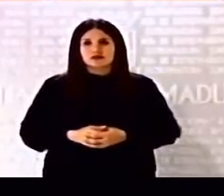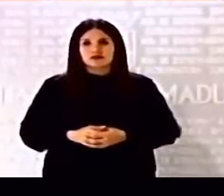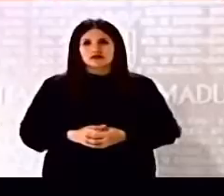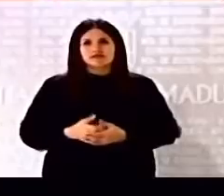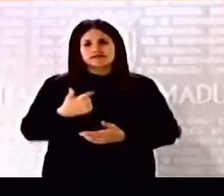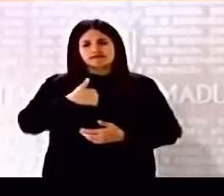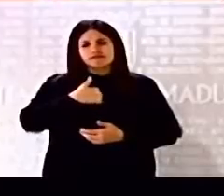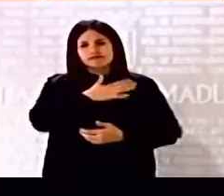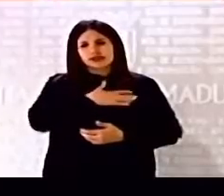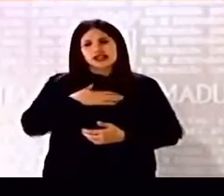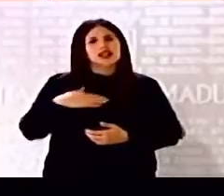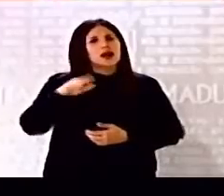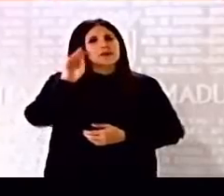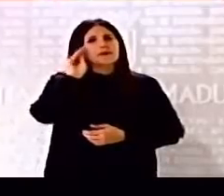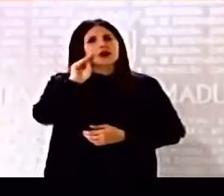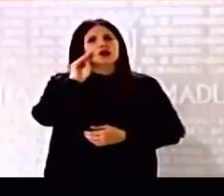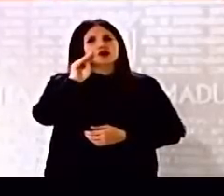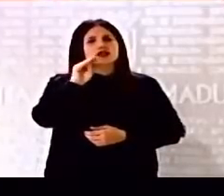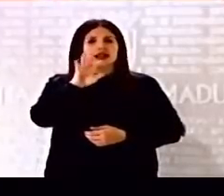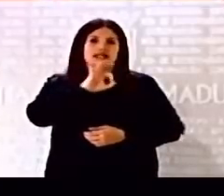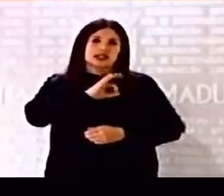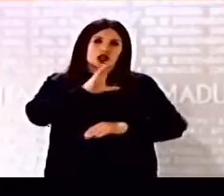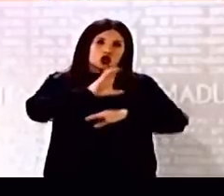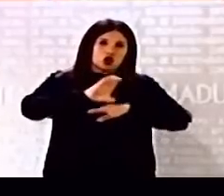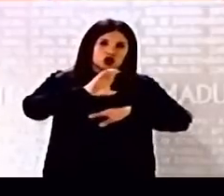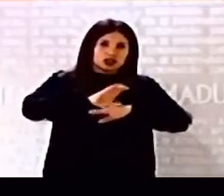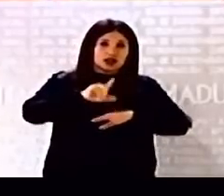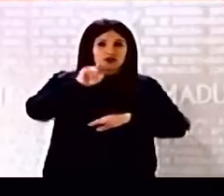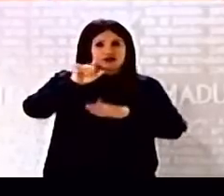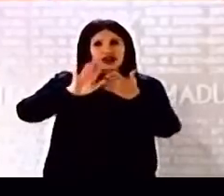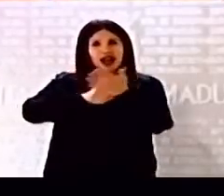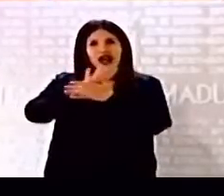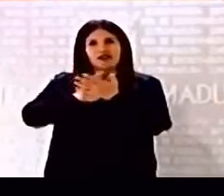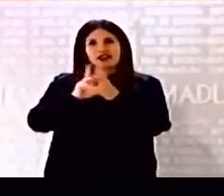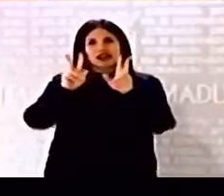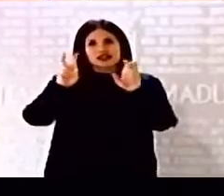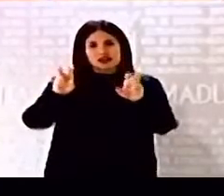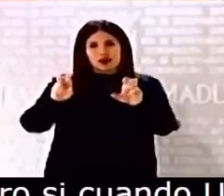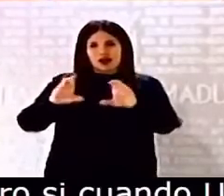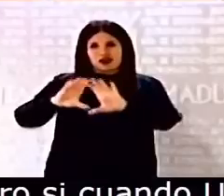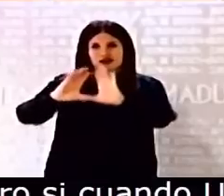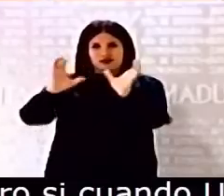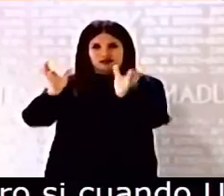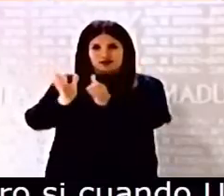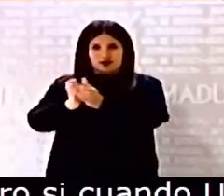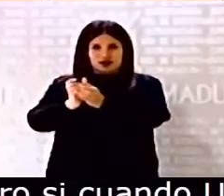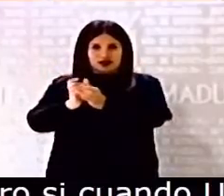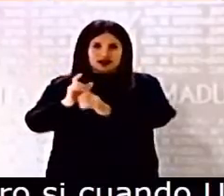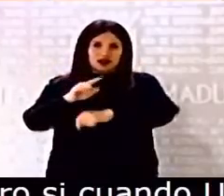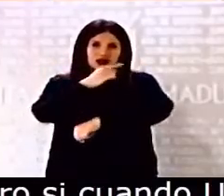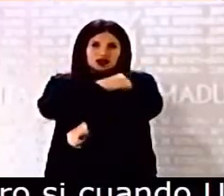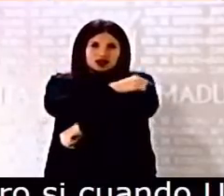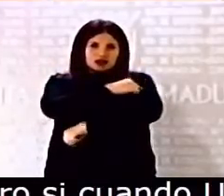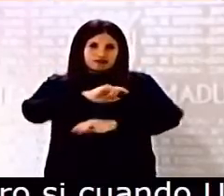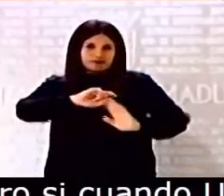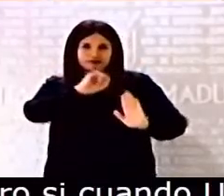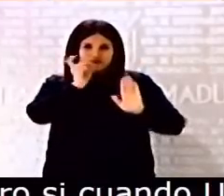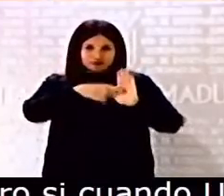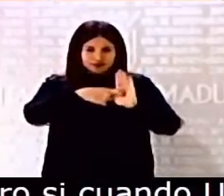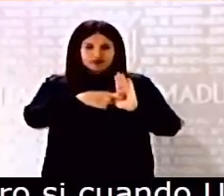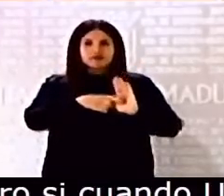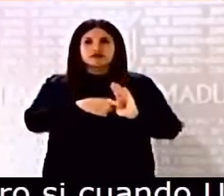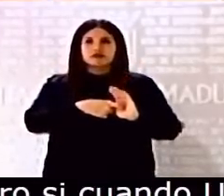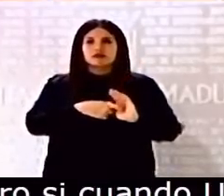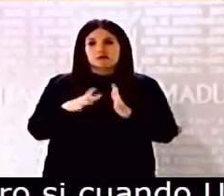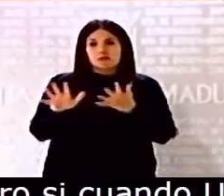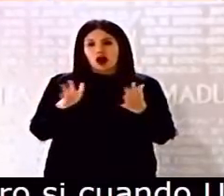Yo quería preguntarle, consejeros, que cuando usted habla de la inmunidad del rebaño como objetivo a alcanzar entre finales